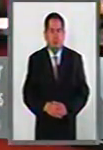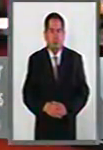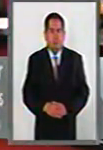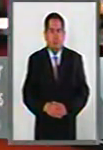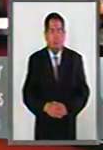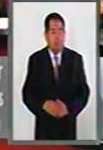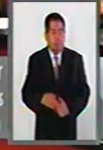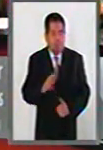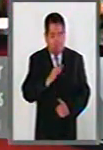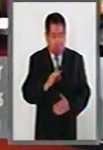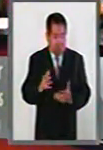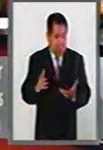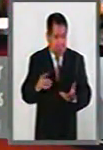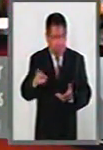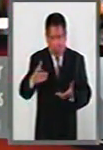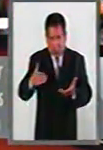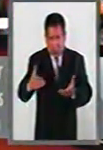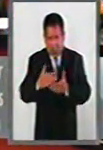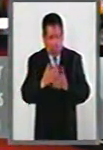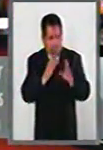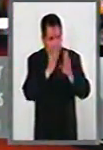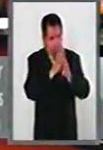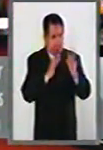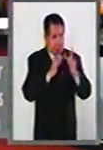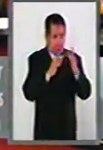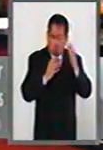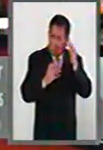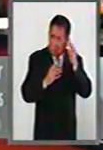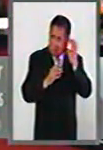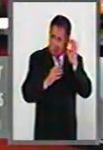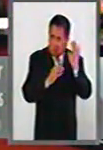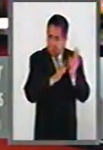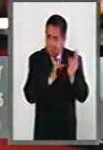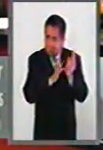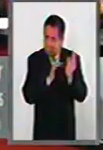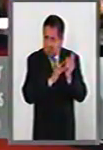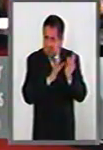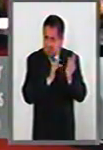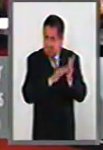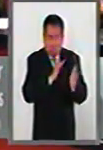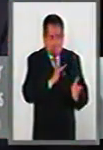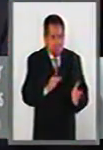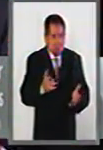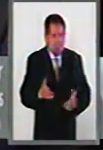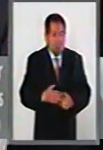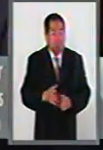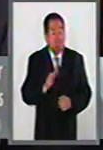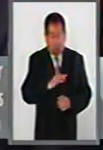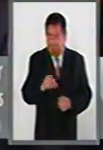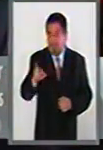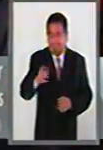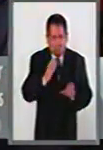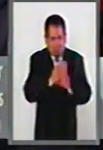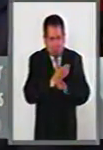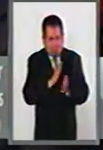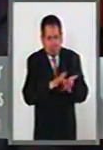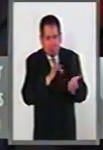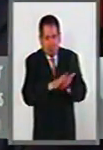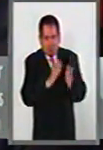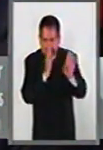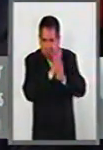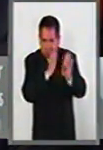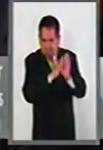Es posible intervenir comunicaciones privadas, aquí lo dijeron. Es posible